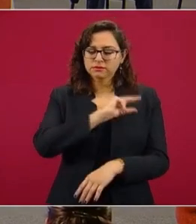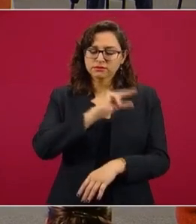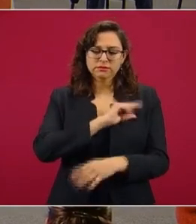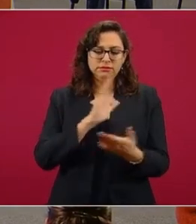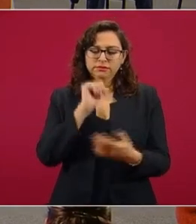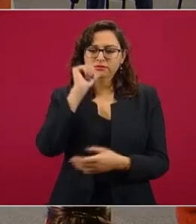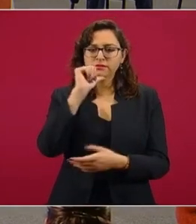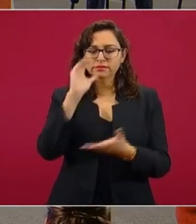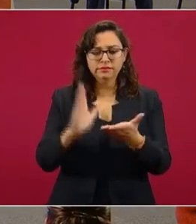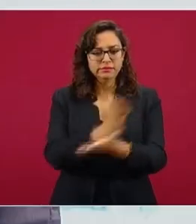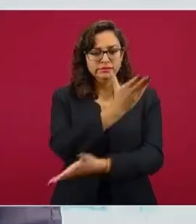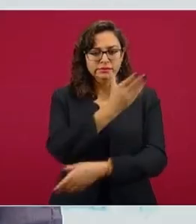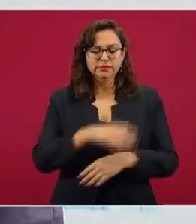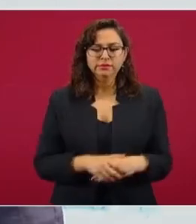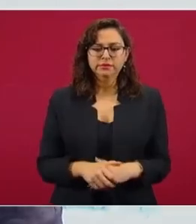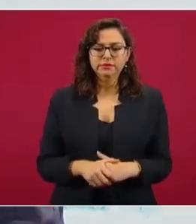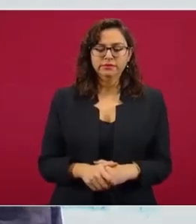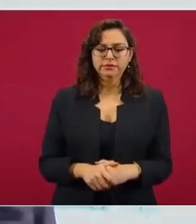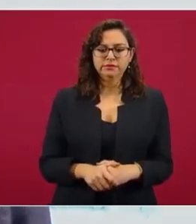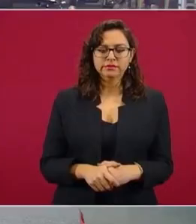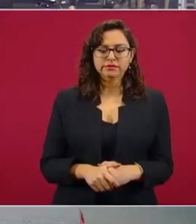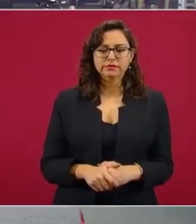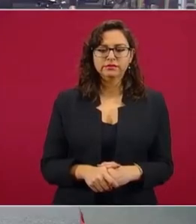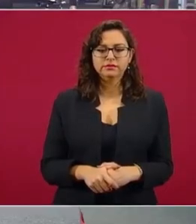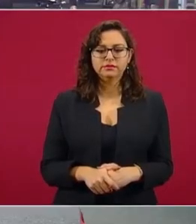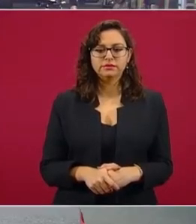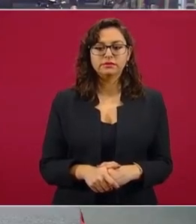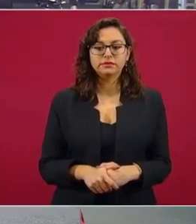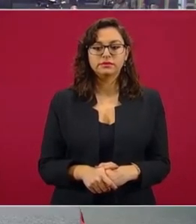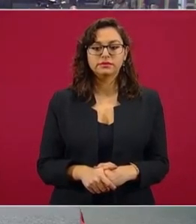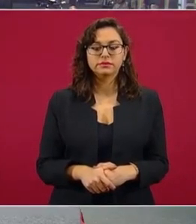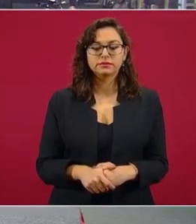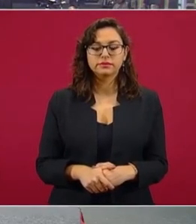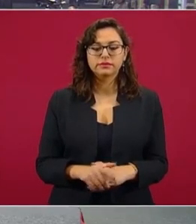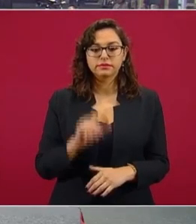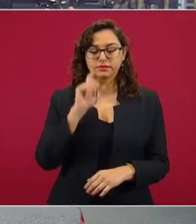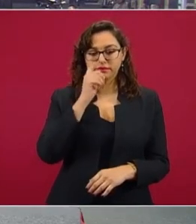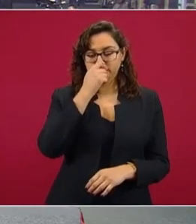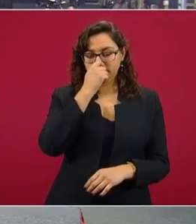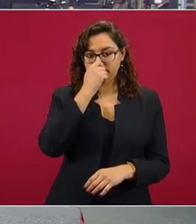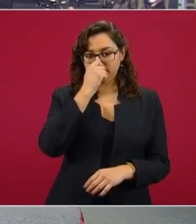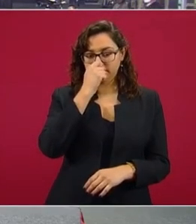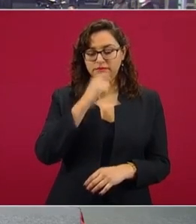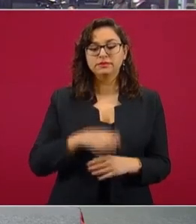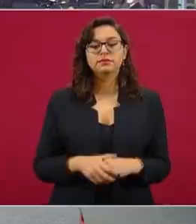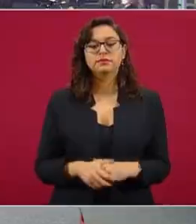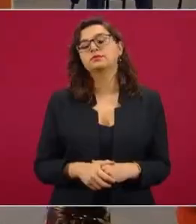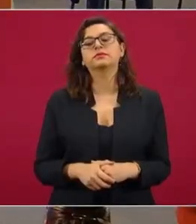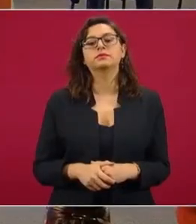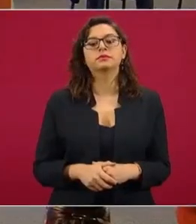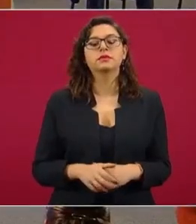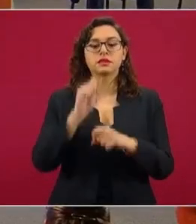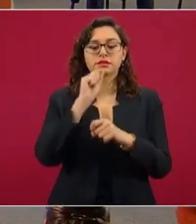trabajador tenga constituidos a su nombre dentro del fondo. Y finalmente, en el acceso a crédito a derechohabiente sin relación laboral